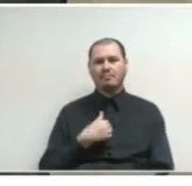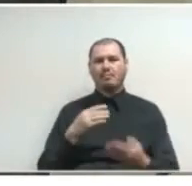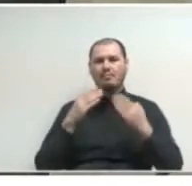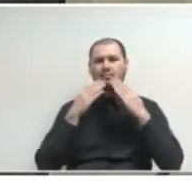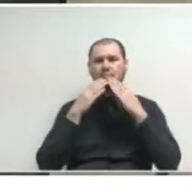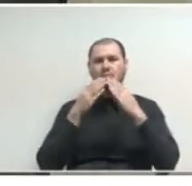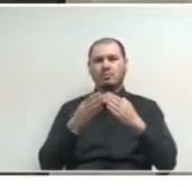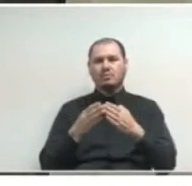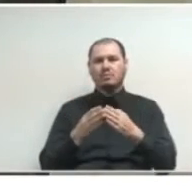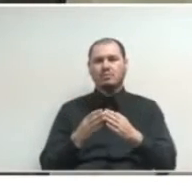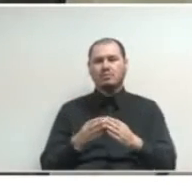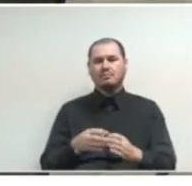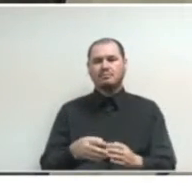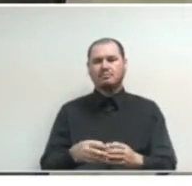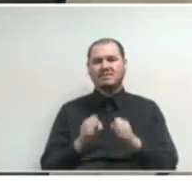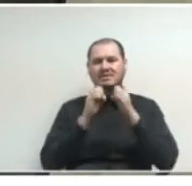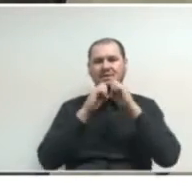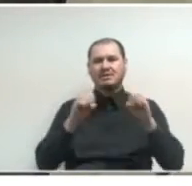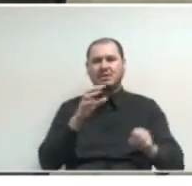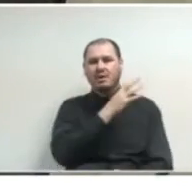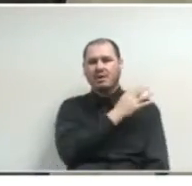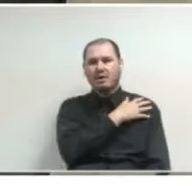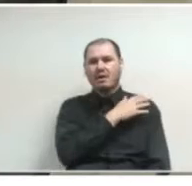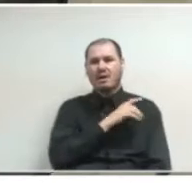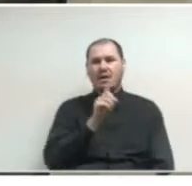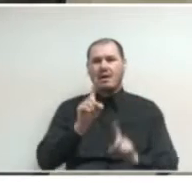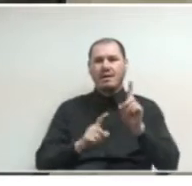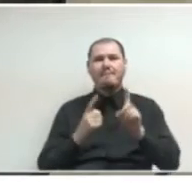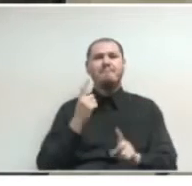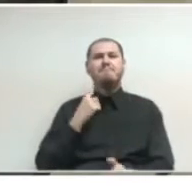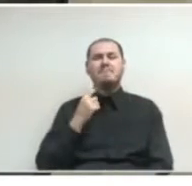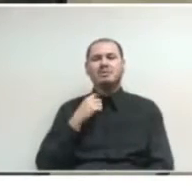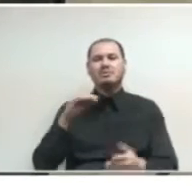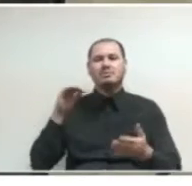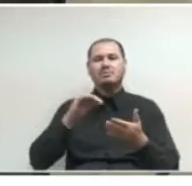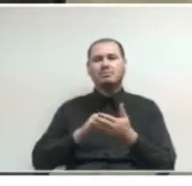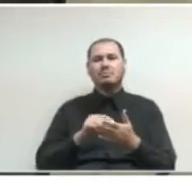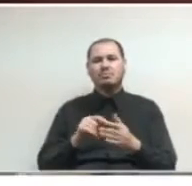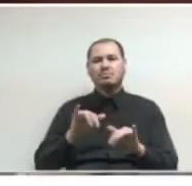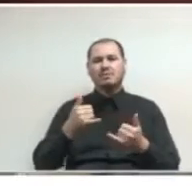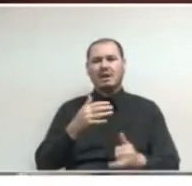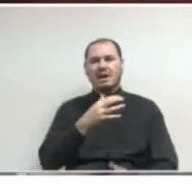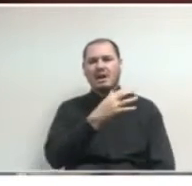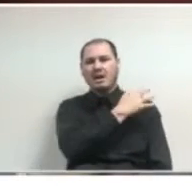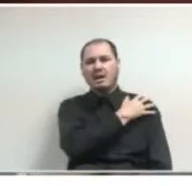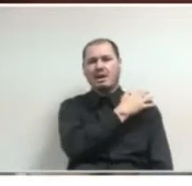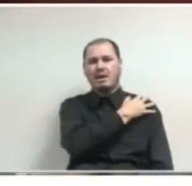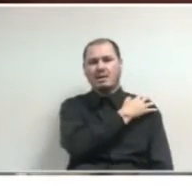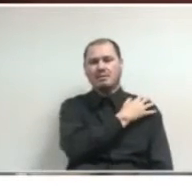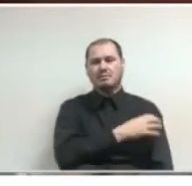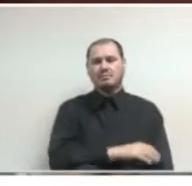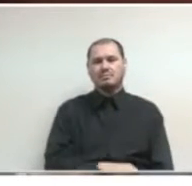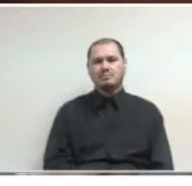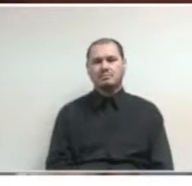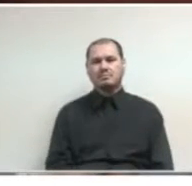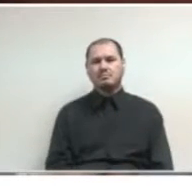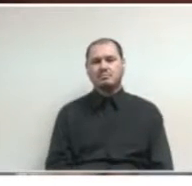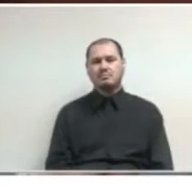Nicoli. Doctor Sosa Nicoli, ¿un registro o es una inscripción general?